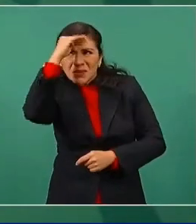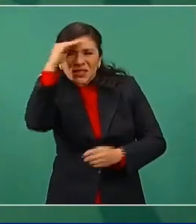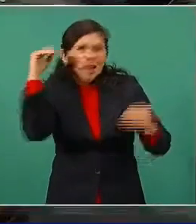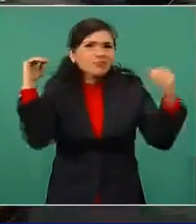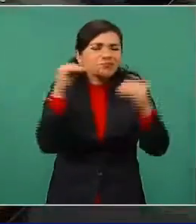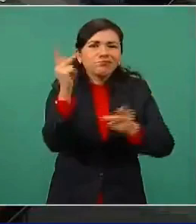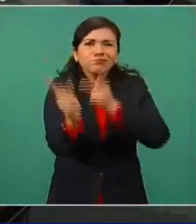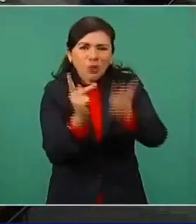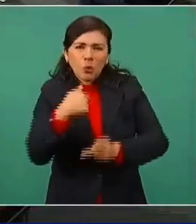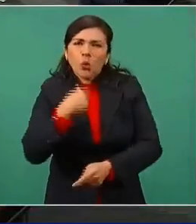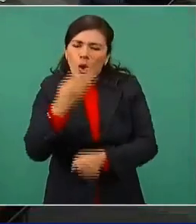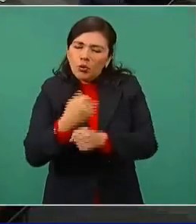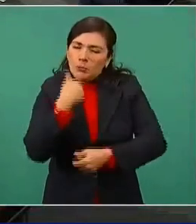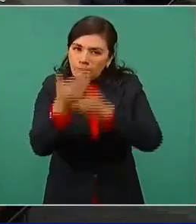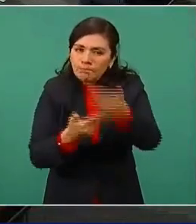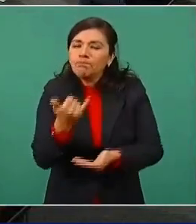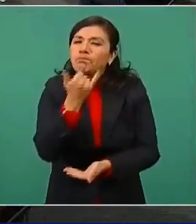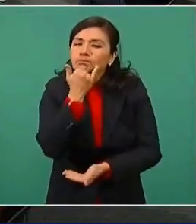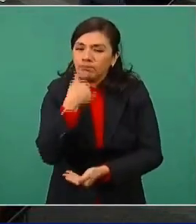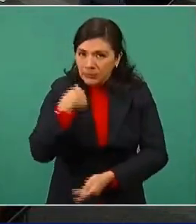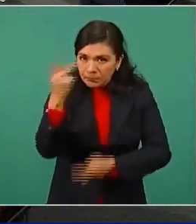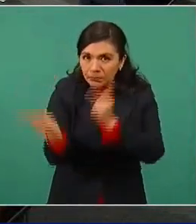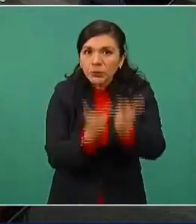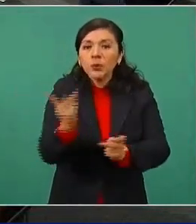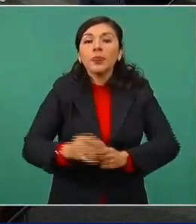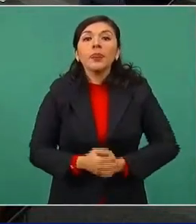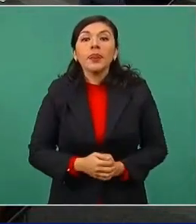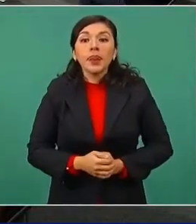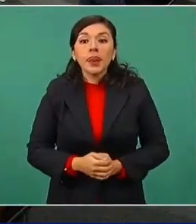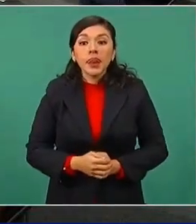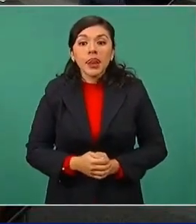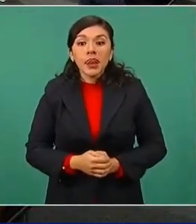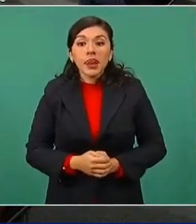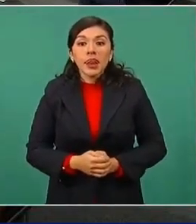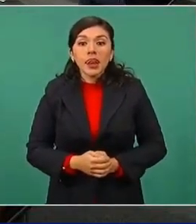por eso se lo pregunto con todo respeto, señor presidente. No,